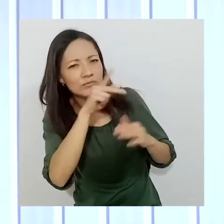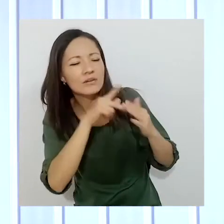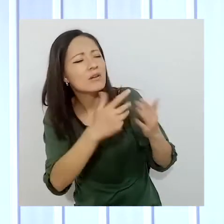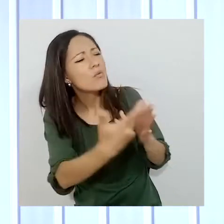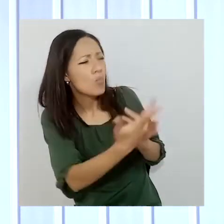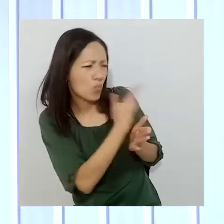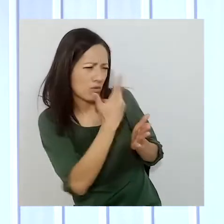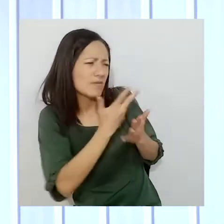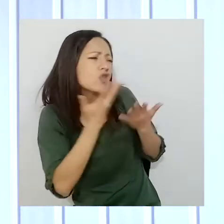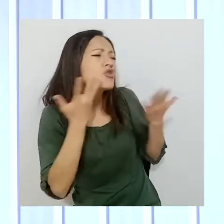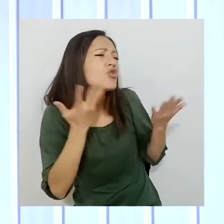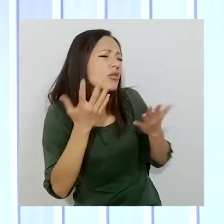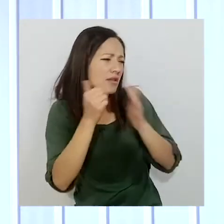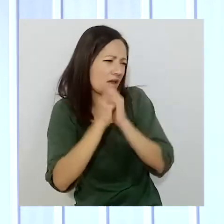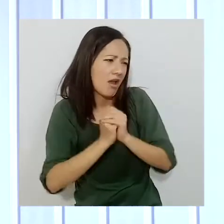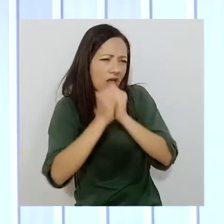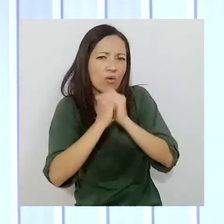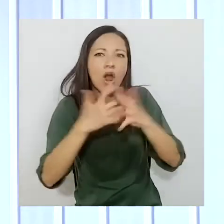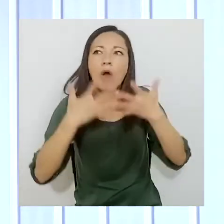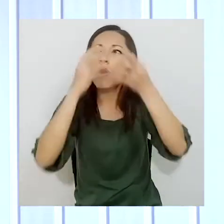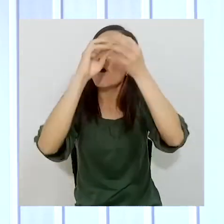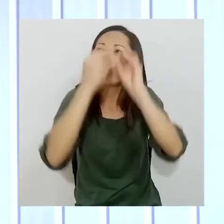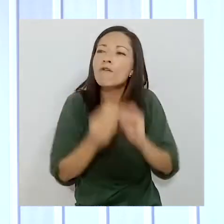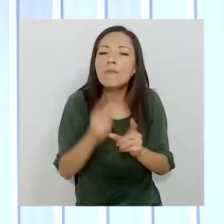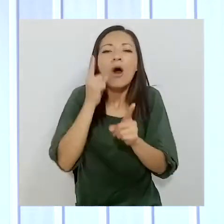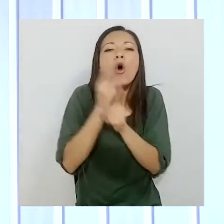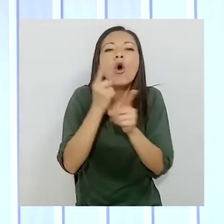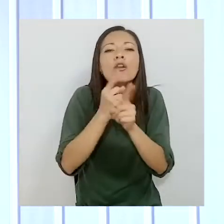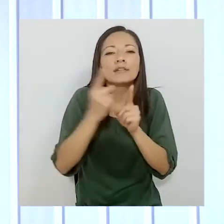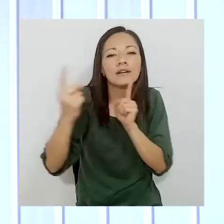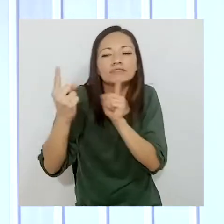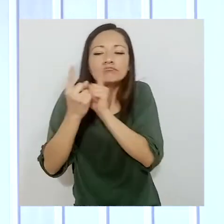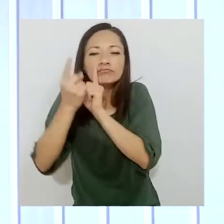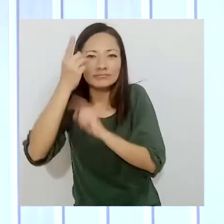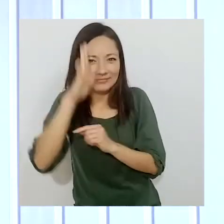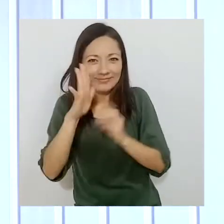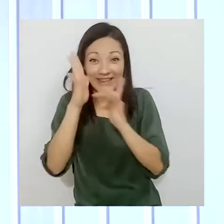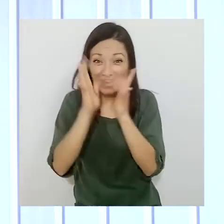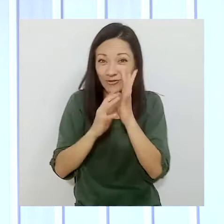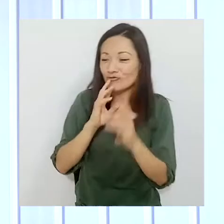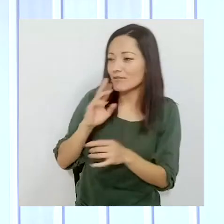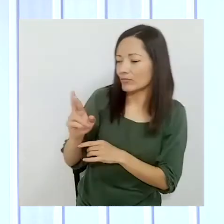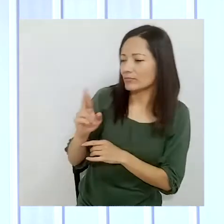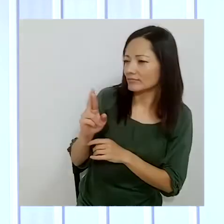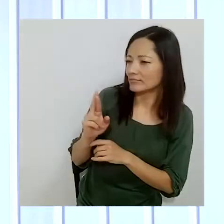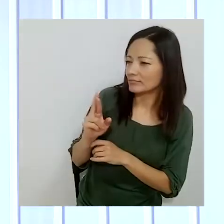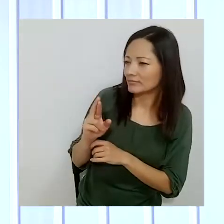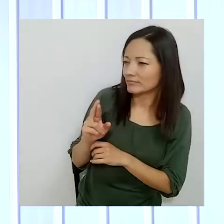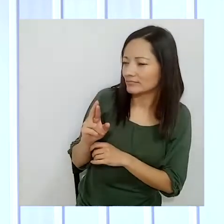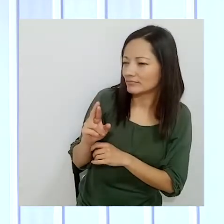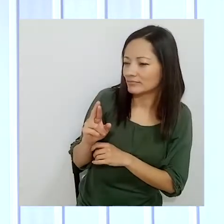la forma correcta de acercarse a Dios? Y Jesús le va a decir, mujer,